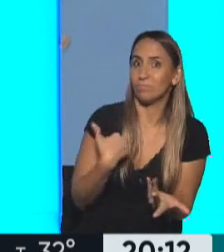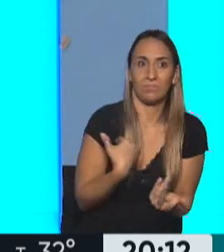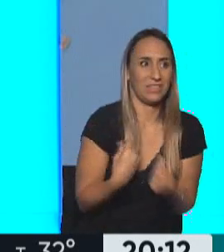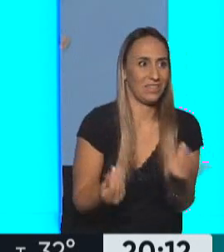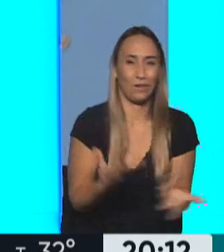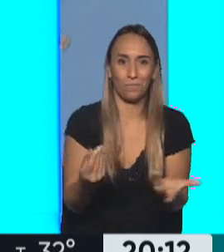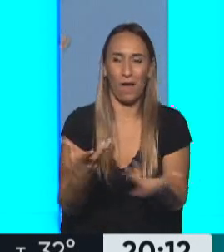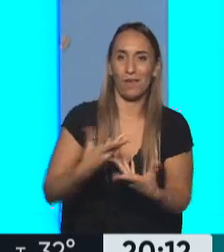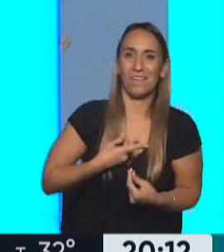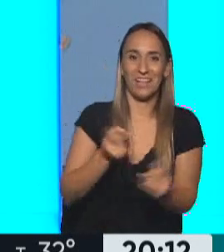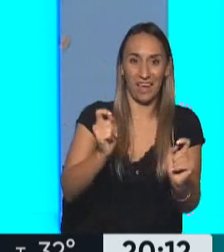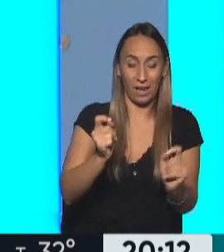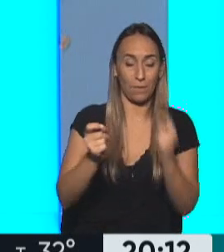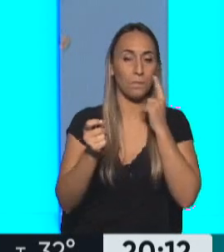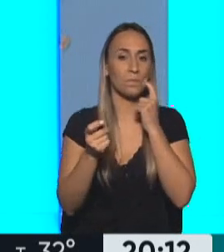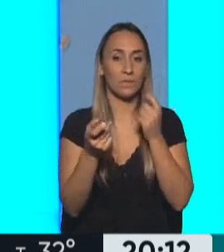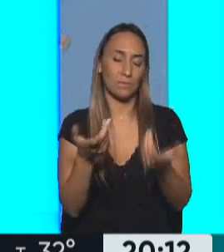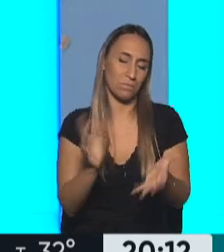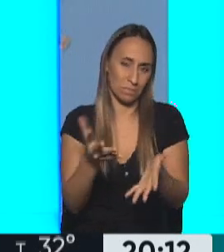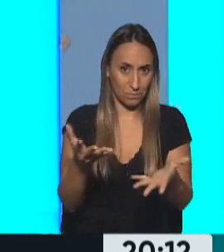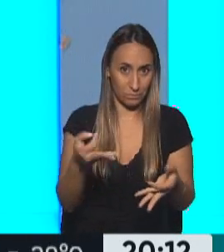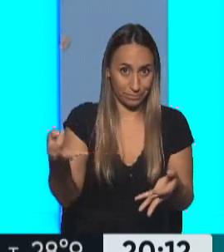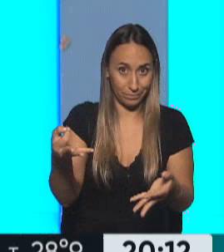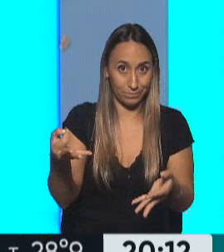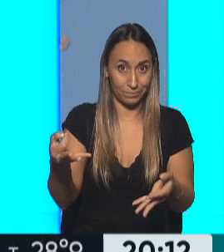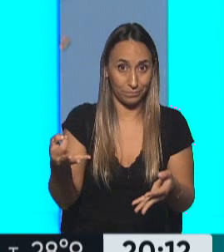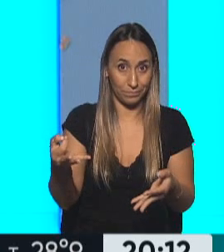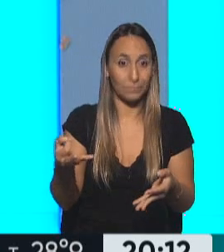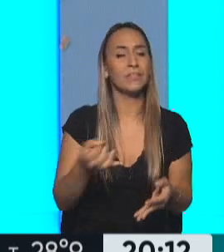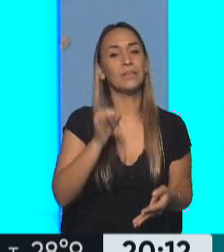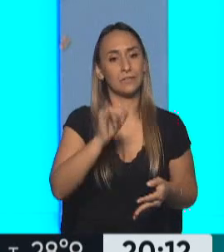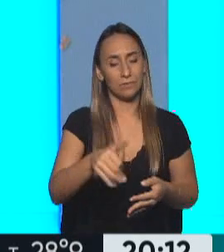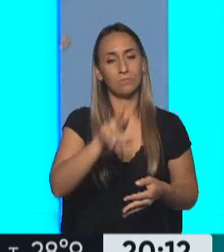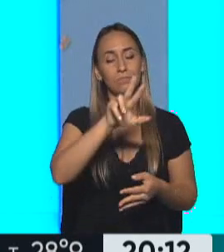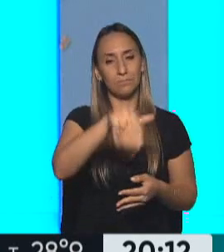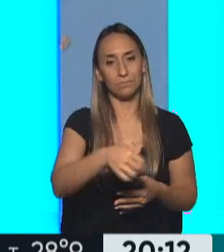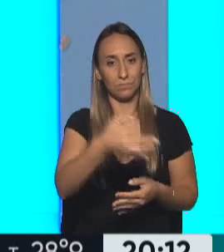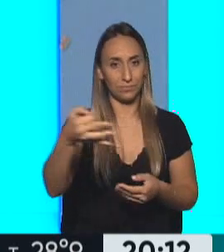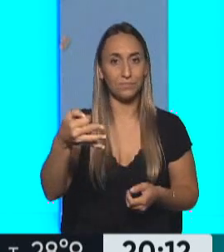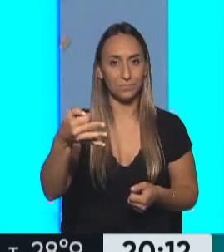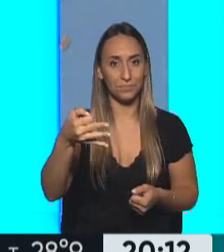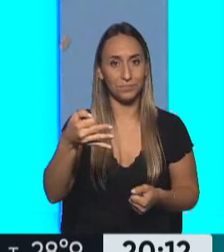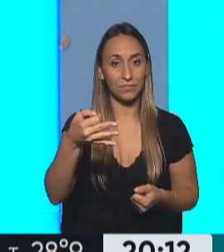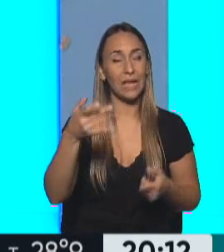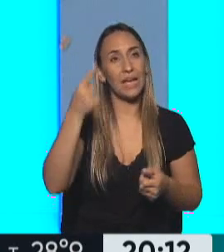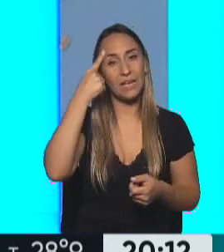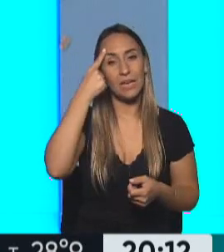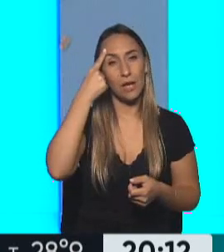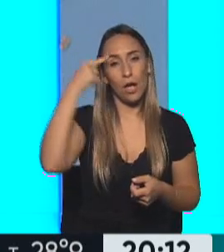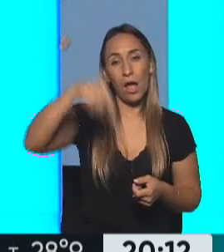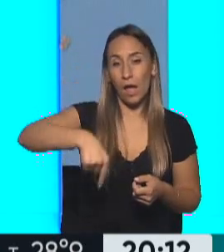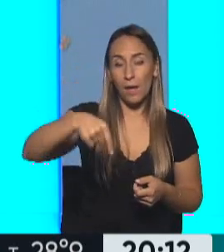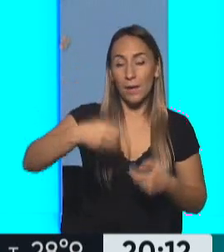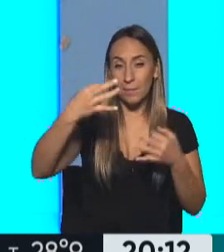La importancia de este juicio, leyéndolo en esos términos, ¿no? Claro, claro. Creo que ahora que